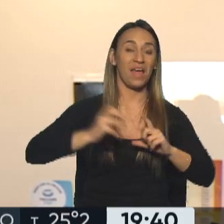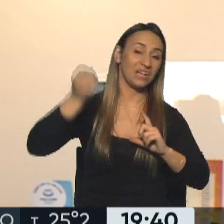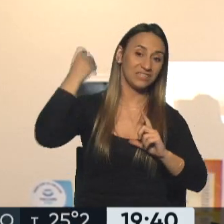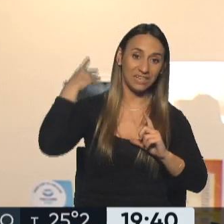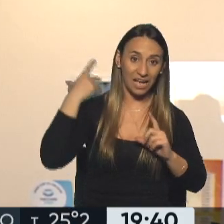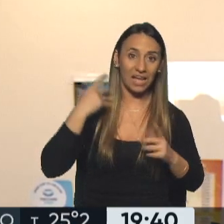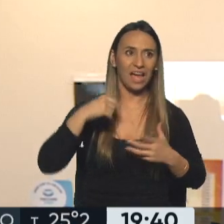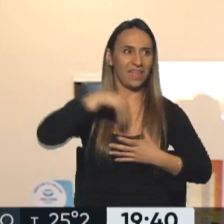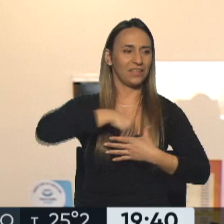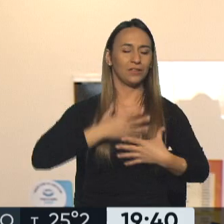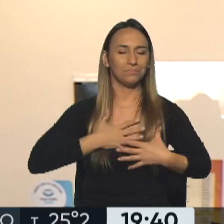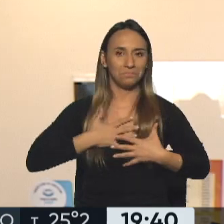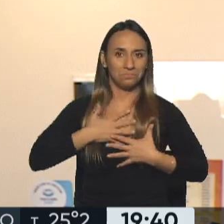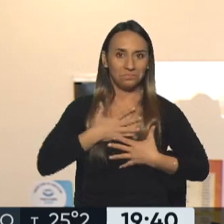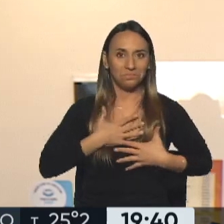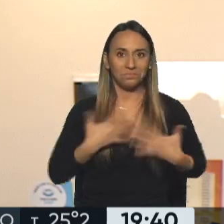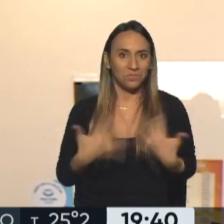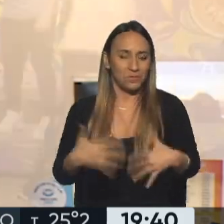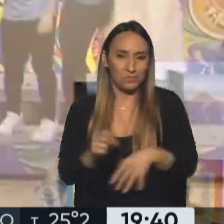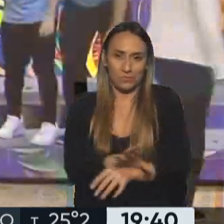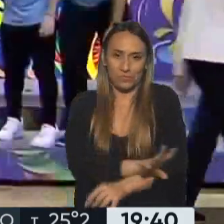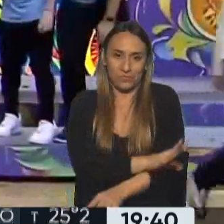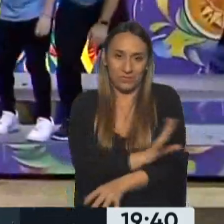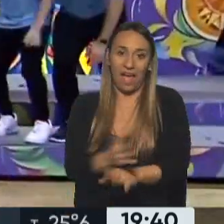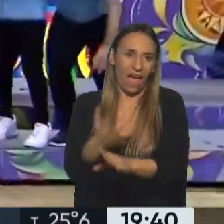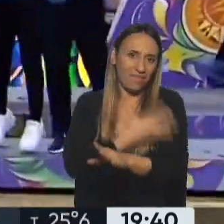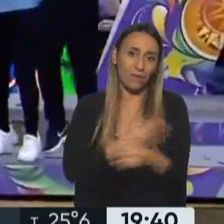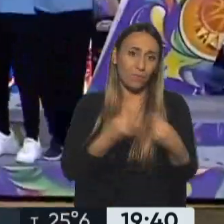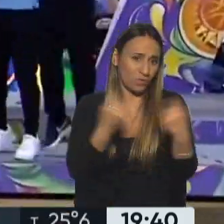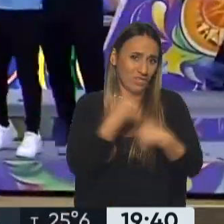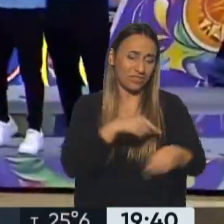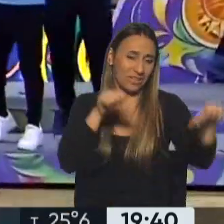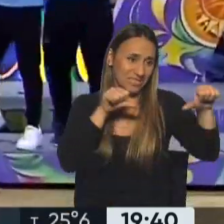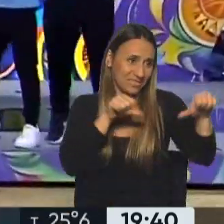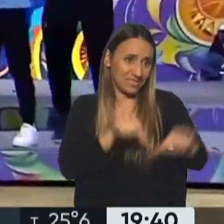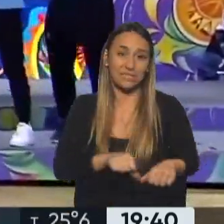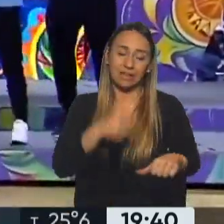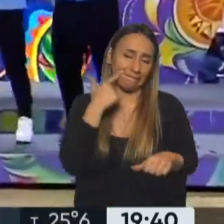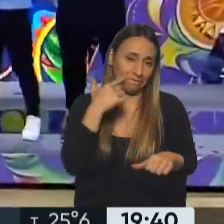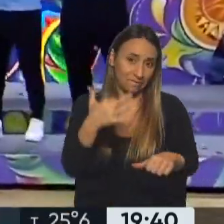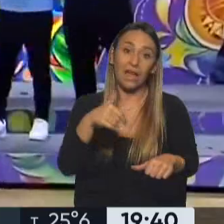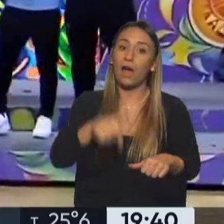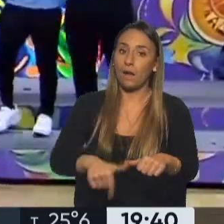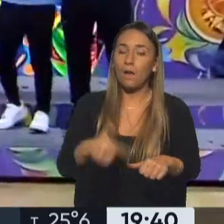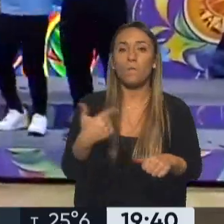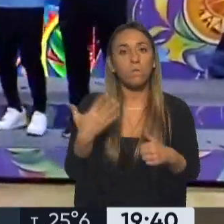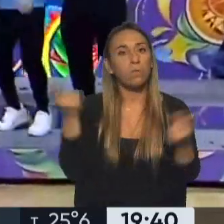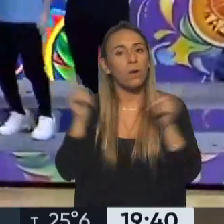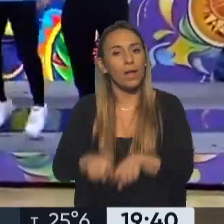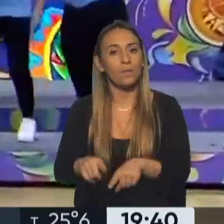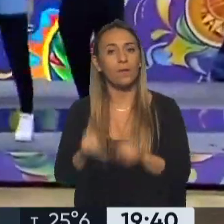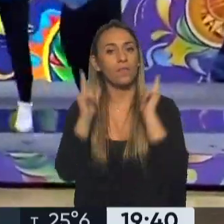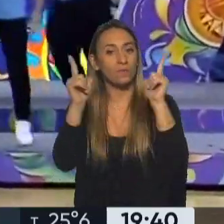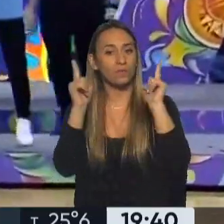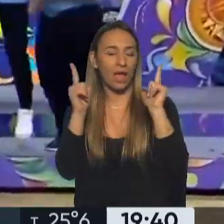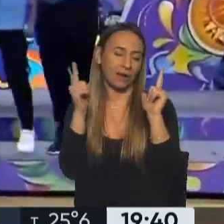son sensaciones únicas que bueno, cuando me pasaron un montón de cosas malas se extrañaban y ahora que puedo volver a disfrutarlas lo